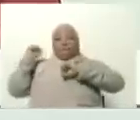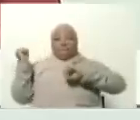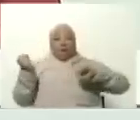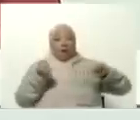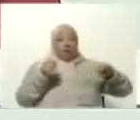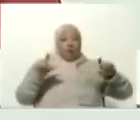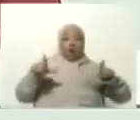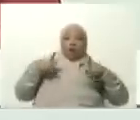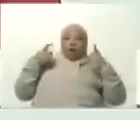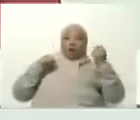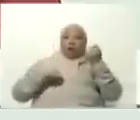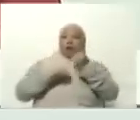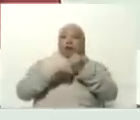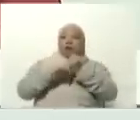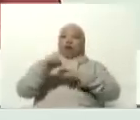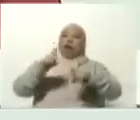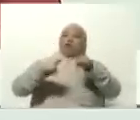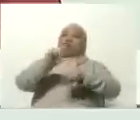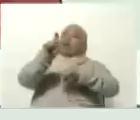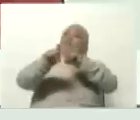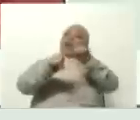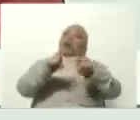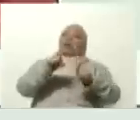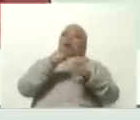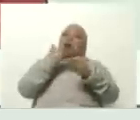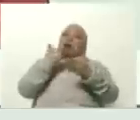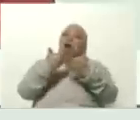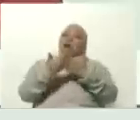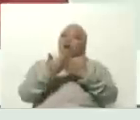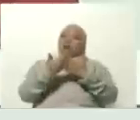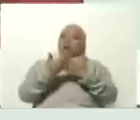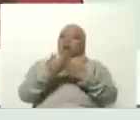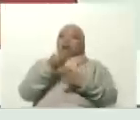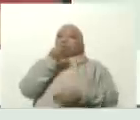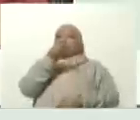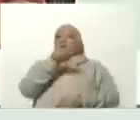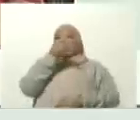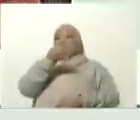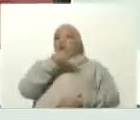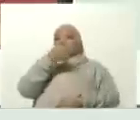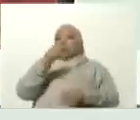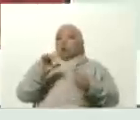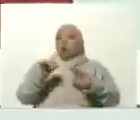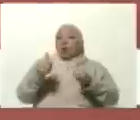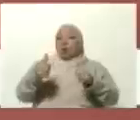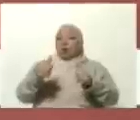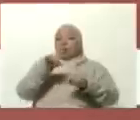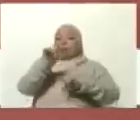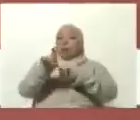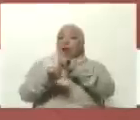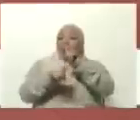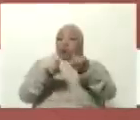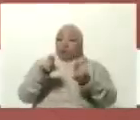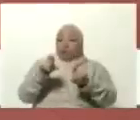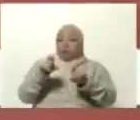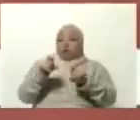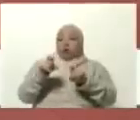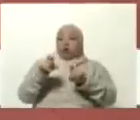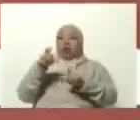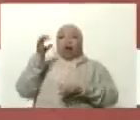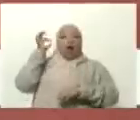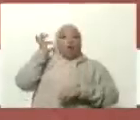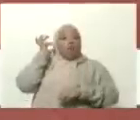Bueno, compañera, compañera, si hay alguna pregunta, por favor, les agradezco. Buenas tardes. Iniciamos el ciclo de preguntas con